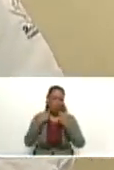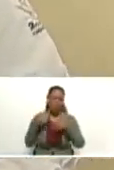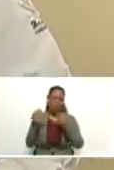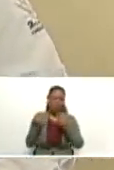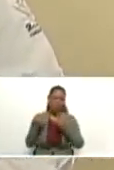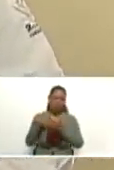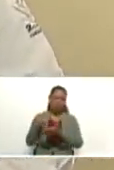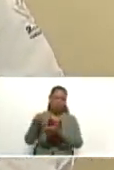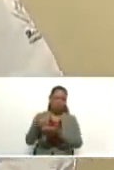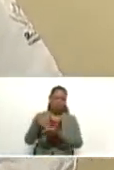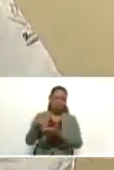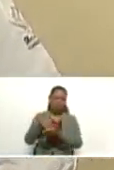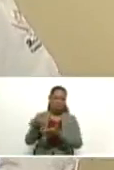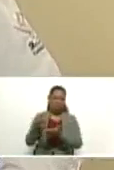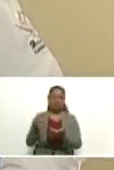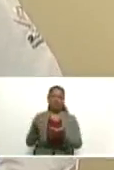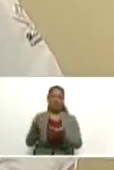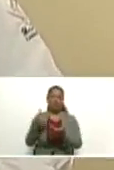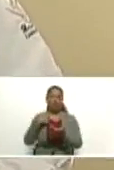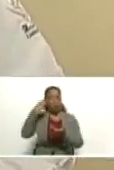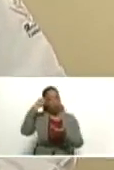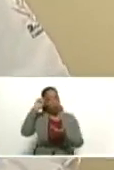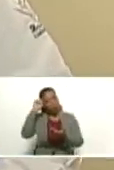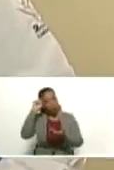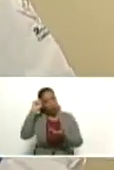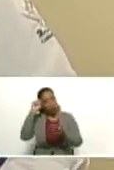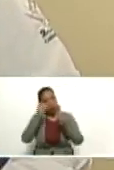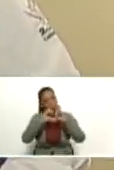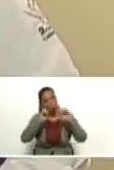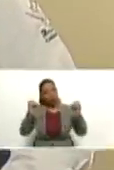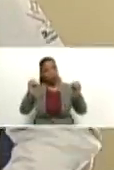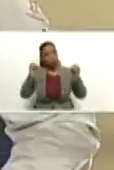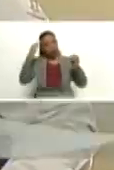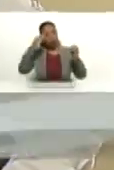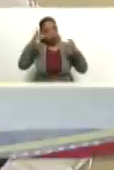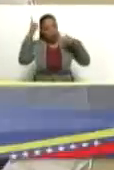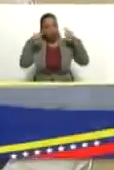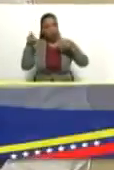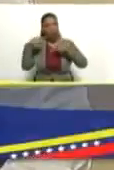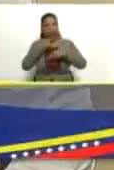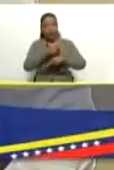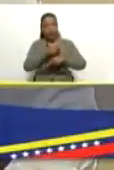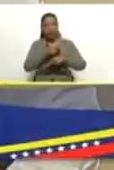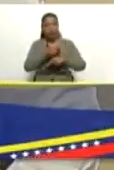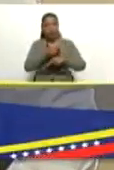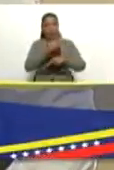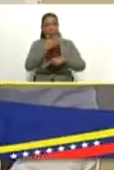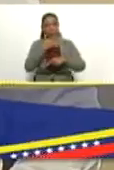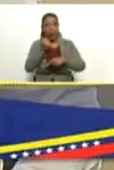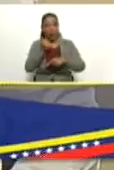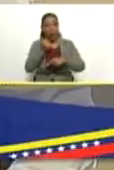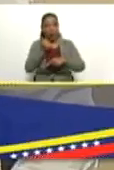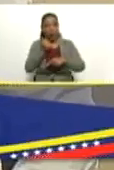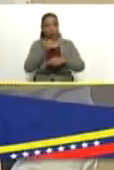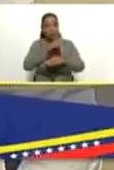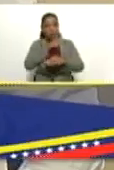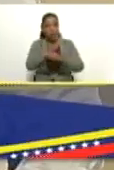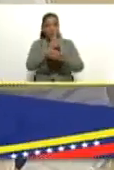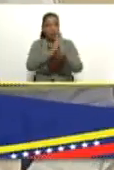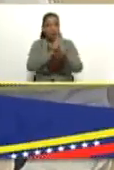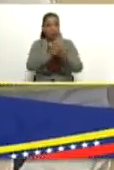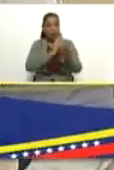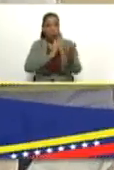dijo, ¿no? Y yo le recordé la frase de mi comandante Chávez, que decía que él prefería ir siempre con